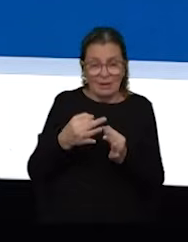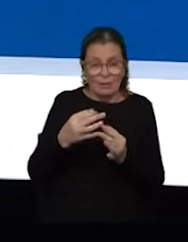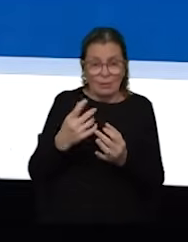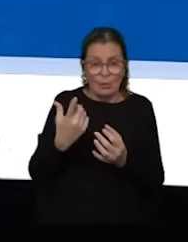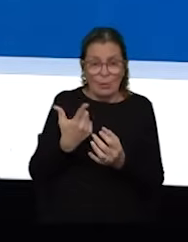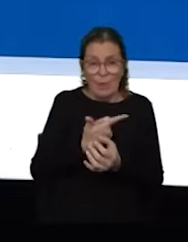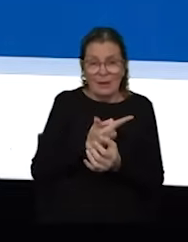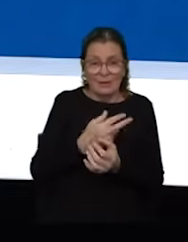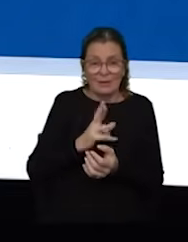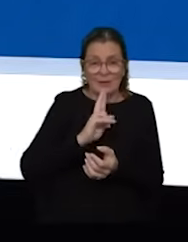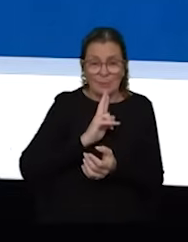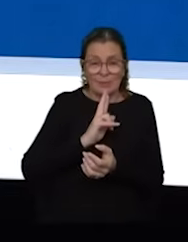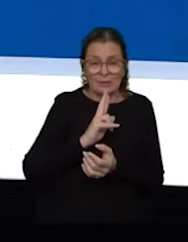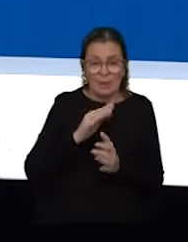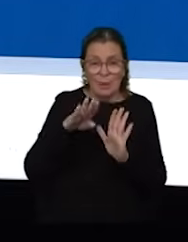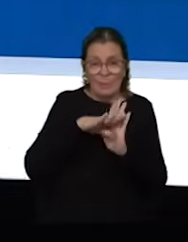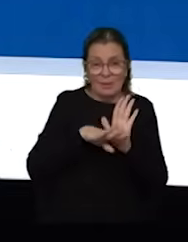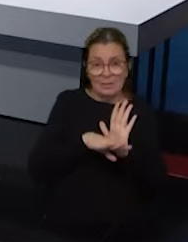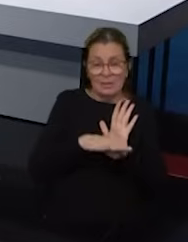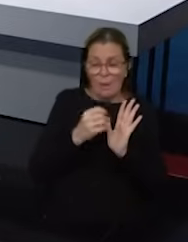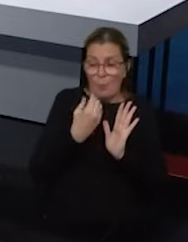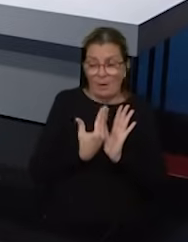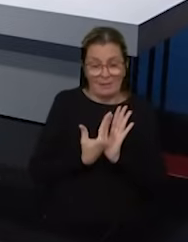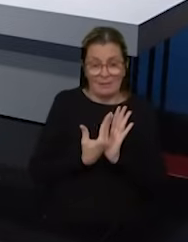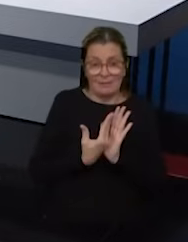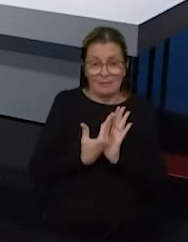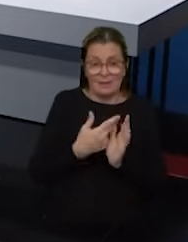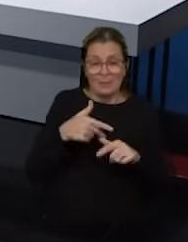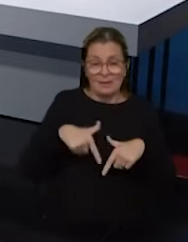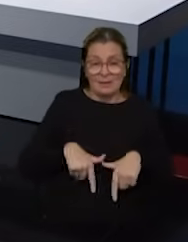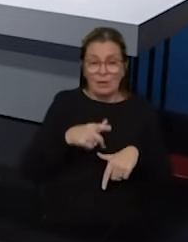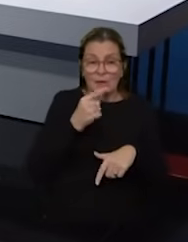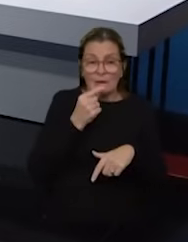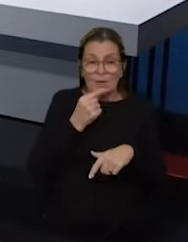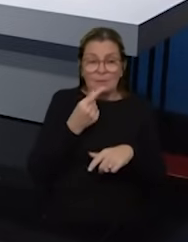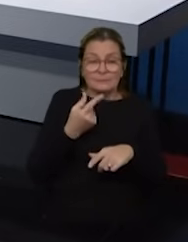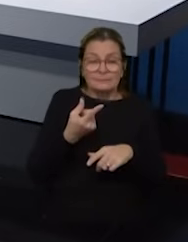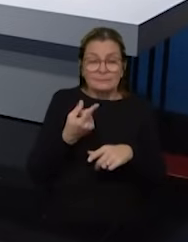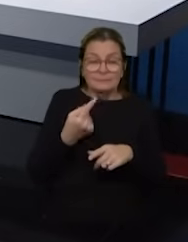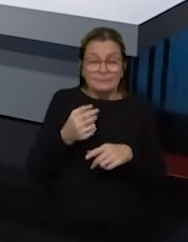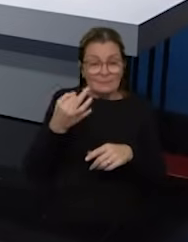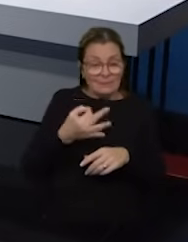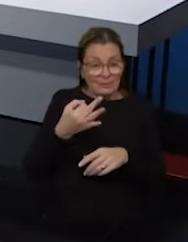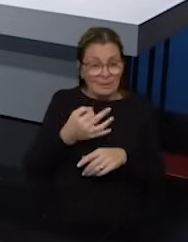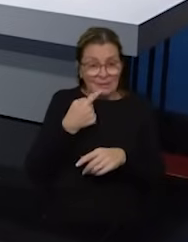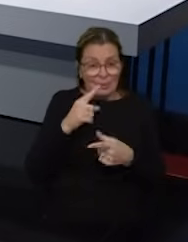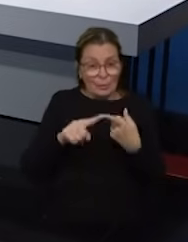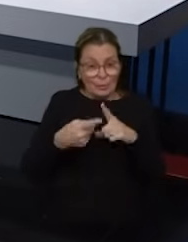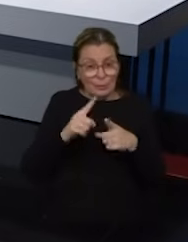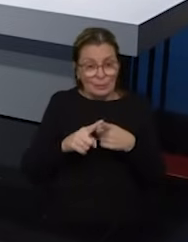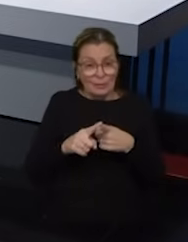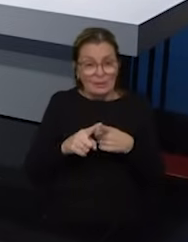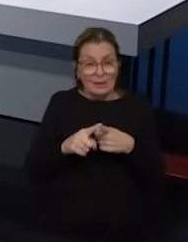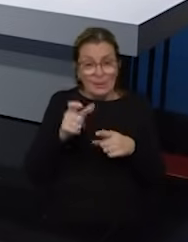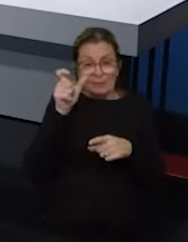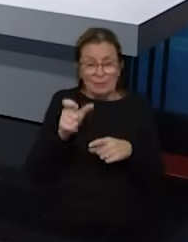encuentran una respuestas con medidas adecuadas por parte del Ministerio del interior que realmente está en una discusión de cifras que